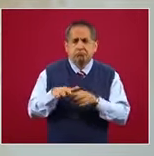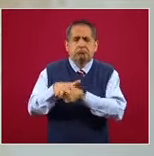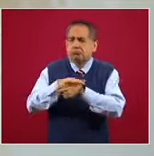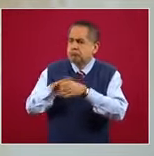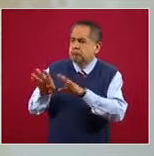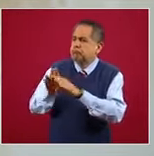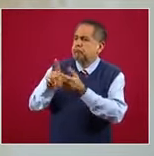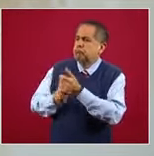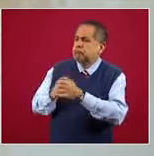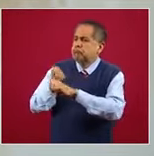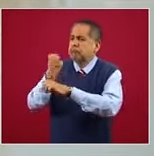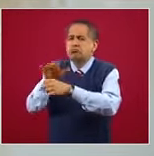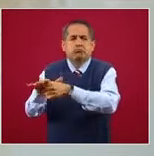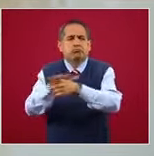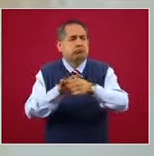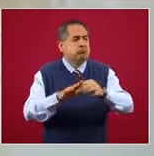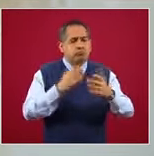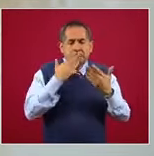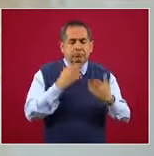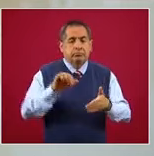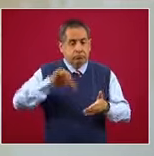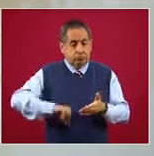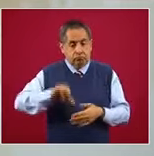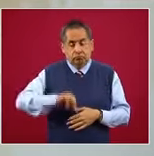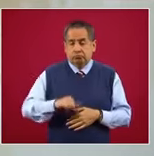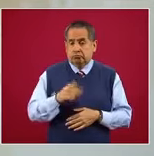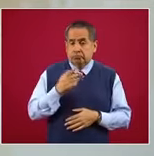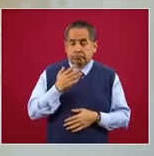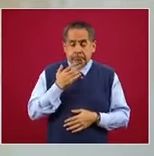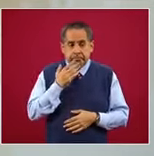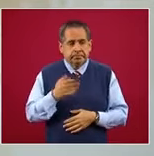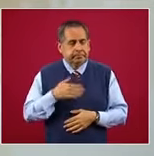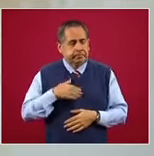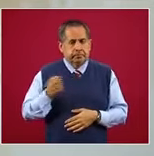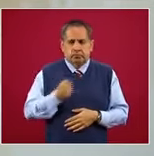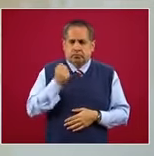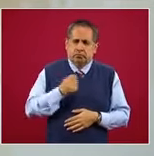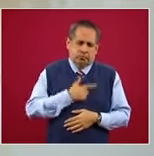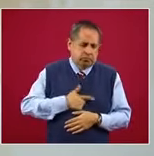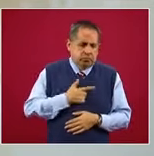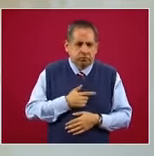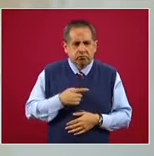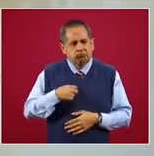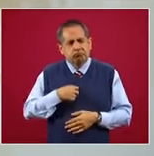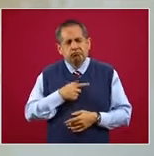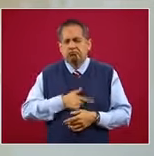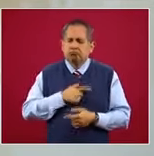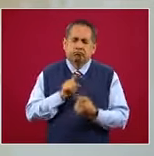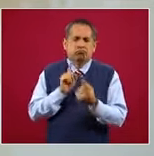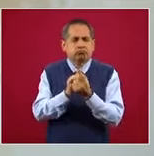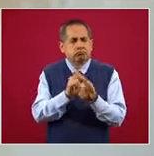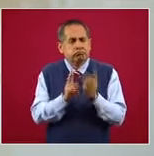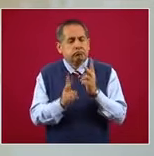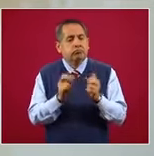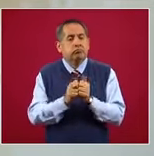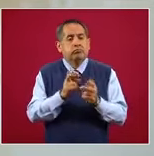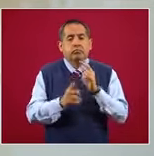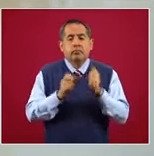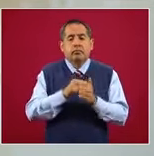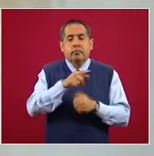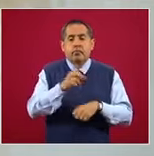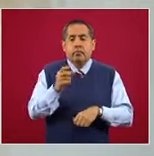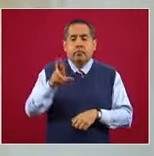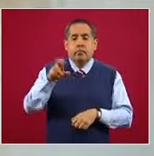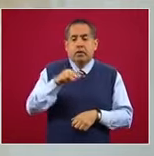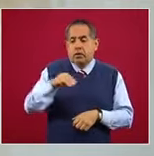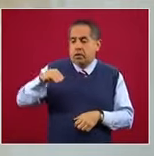local. Hoy quiero comentar que tuve el privilegio, el gusto, porque siempre me da mucho gusto verlo, de platicar con